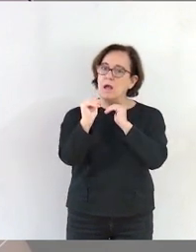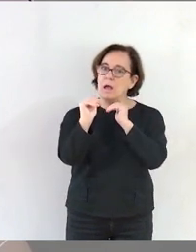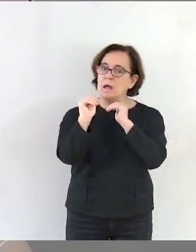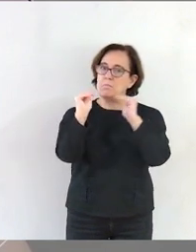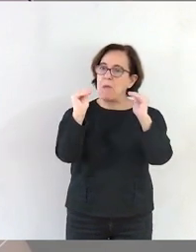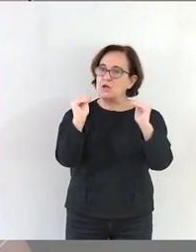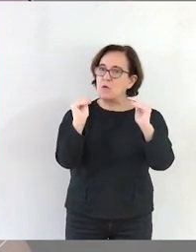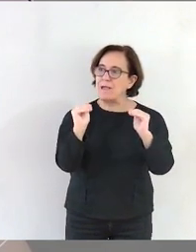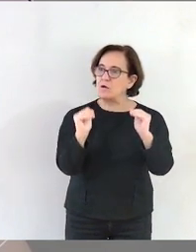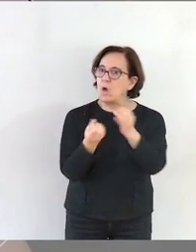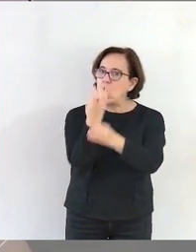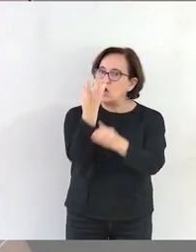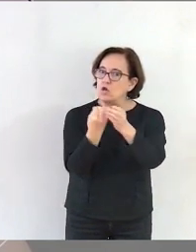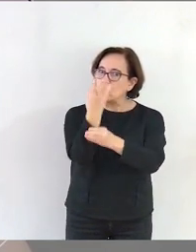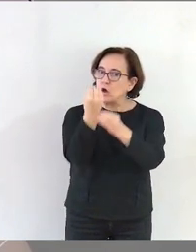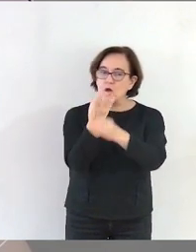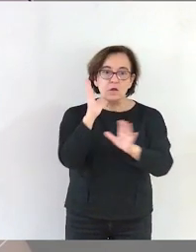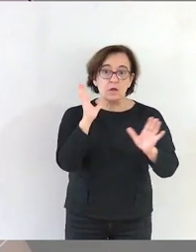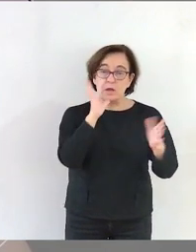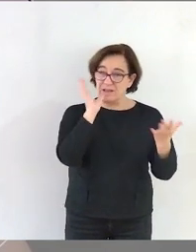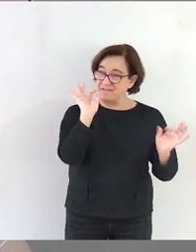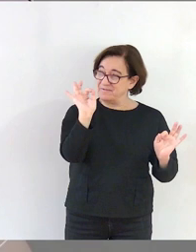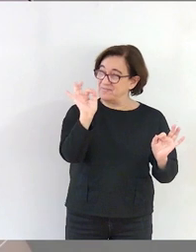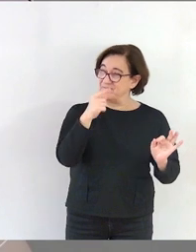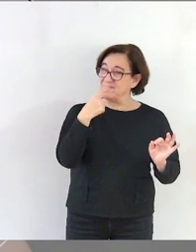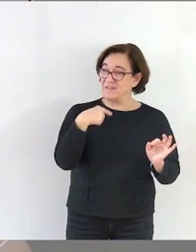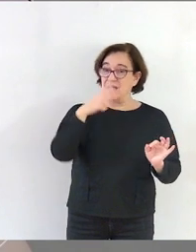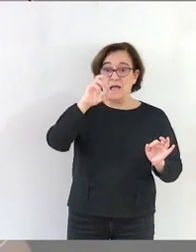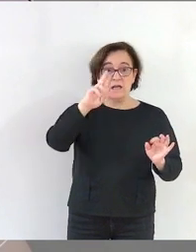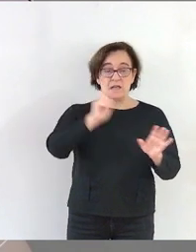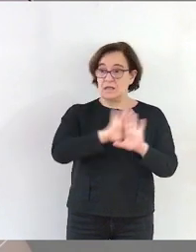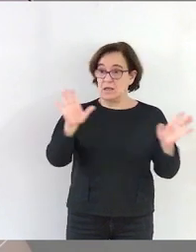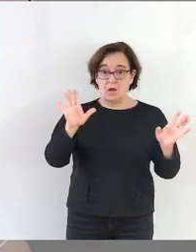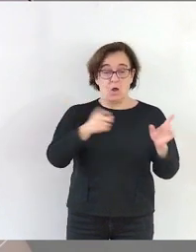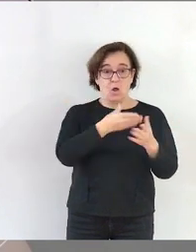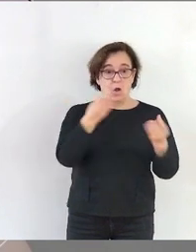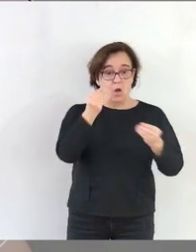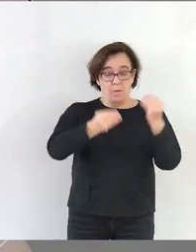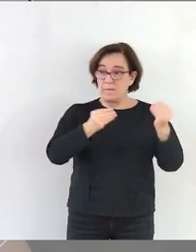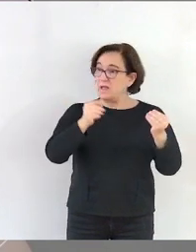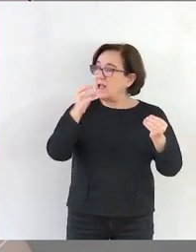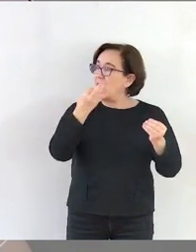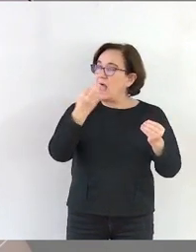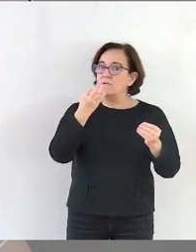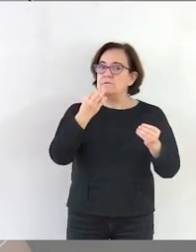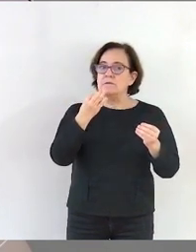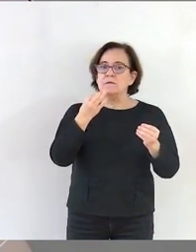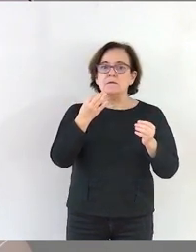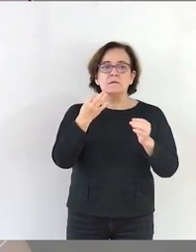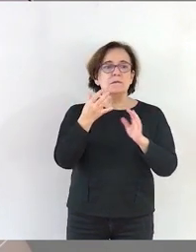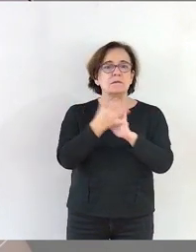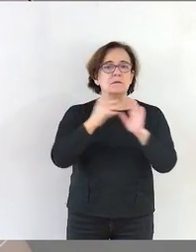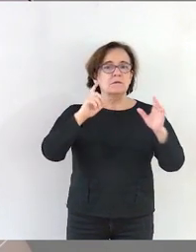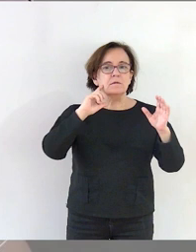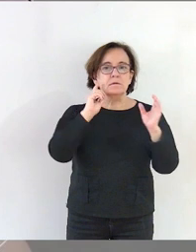bueno digamos Aunque es cierto lo que dice Cristina All of the above pero aquí hay que recordar una cosa Hay que